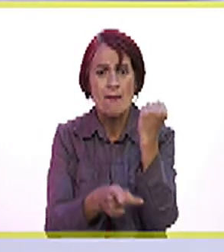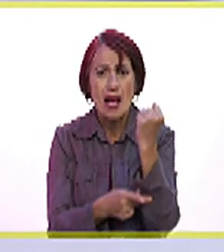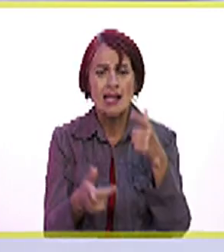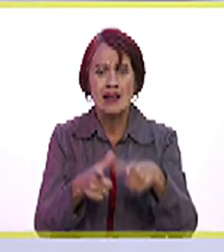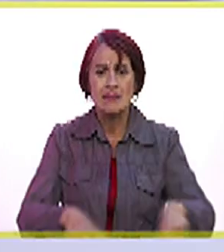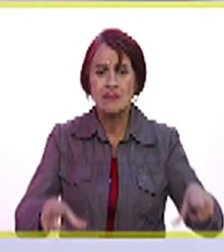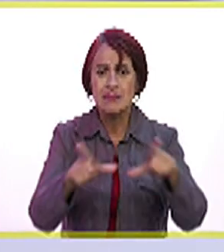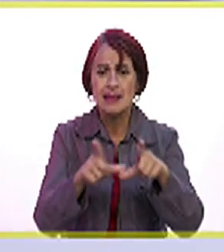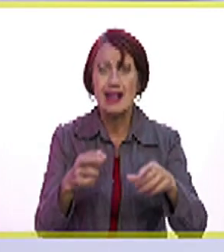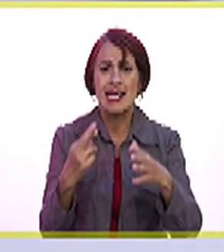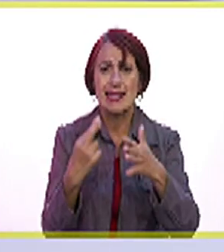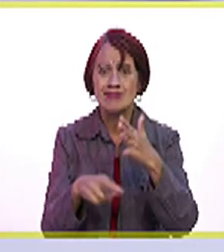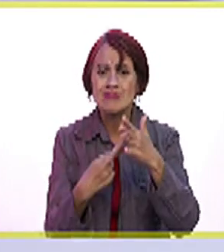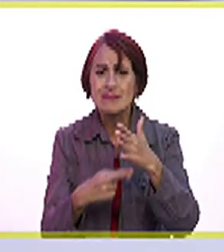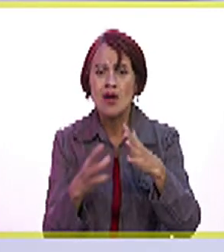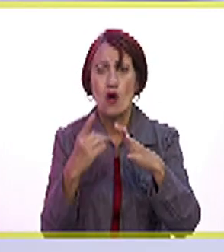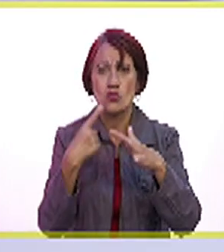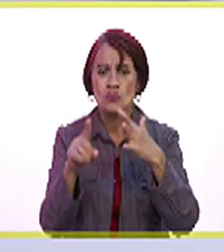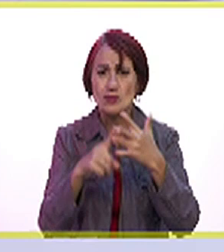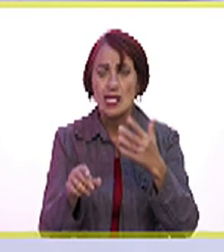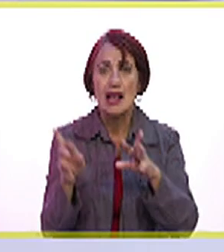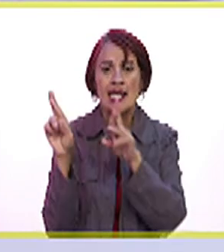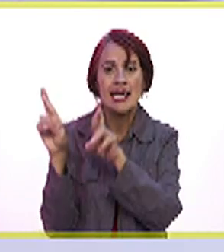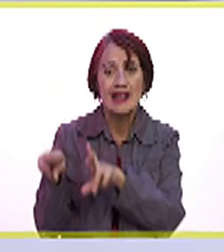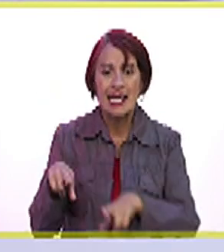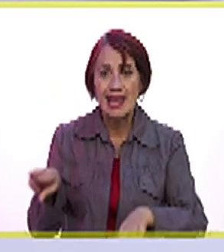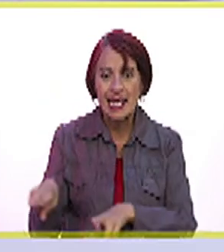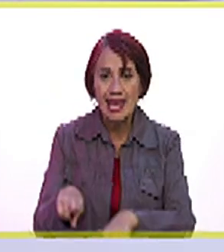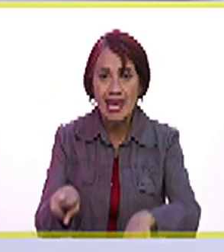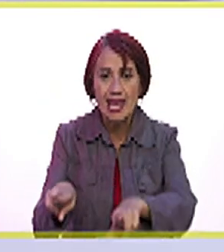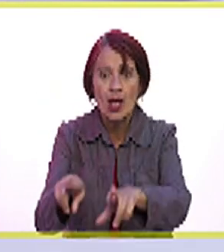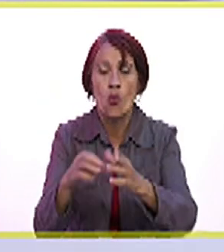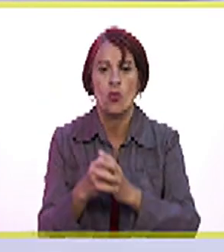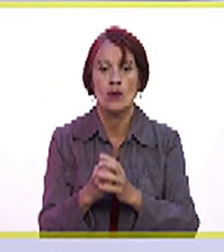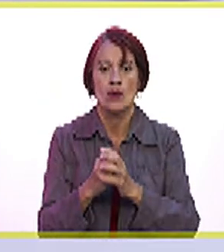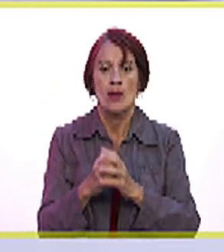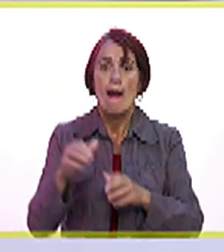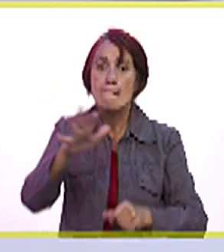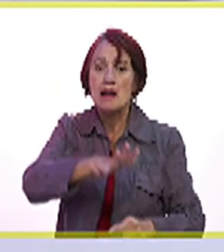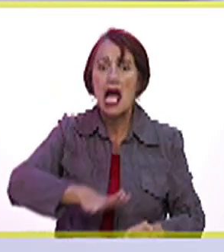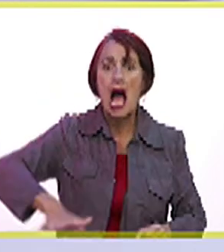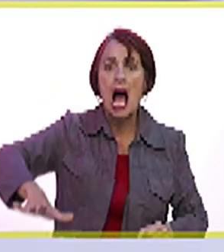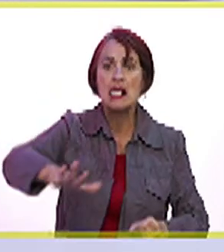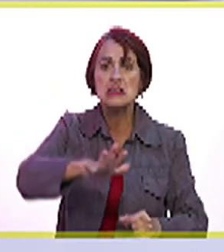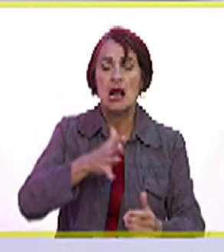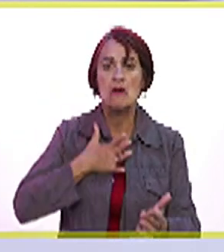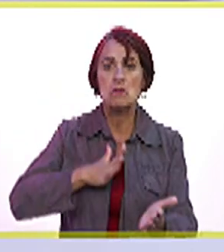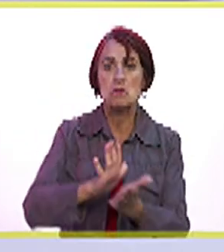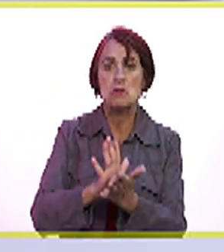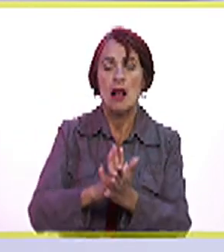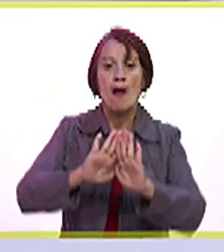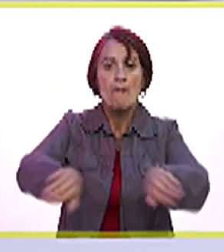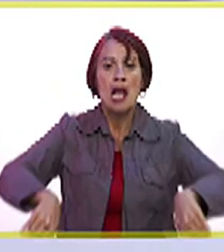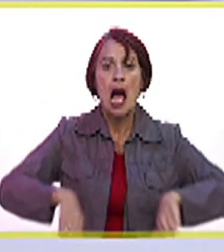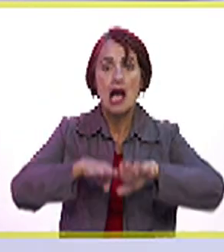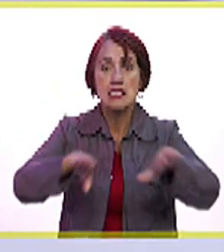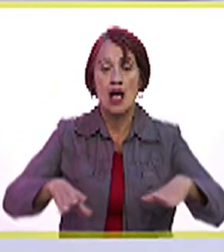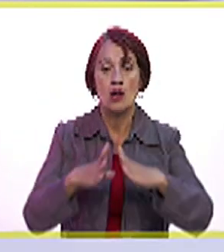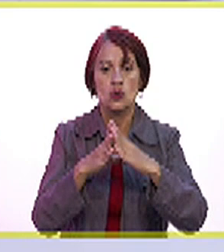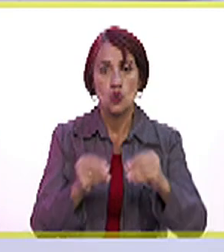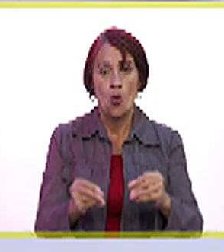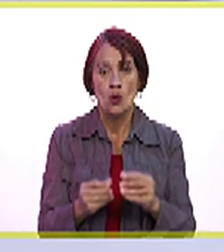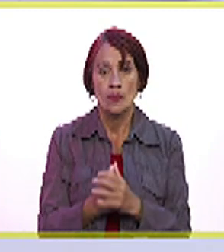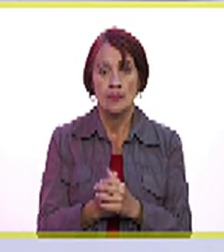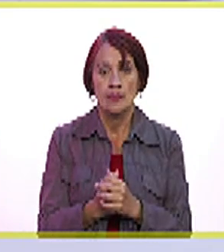se va a desarrollar en algún río, en alguna plaza, en alguna playa, porque el Estado no